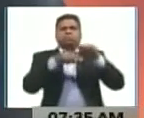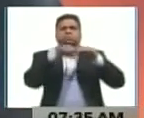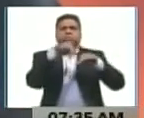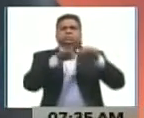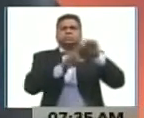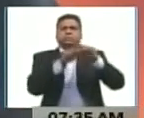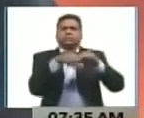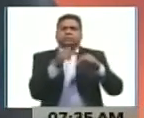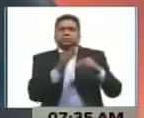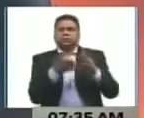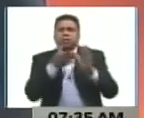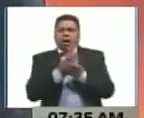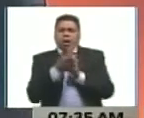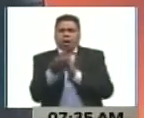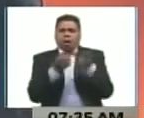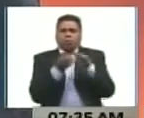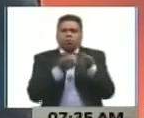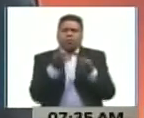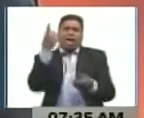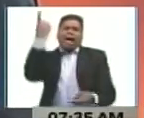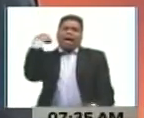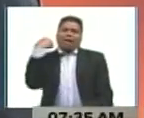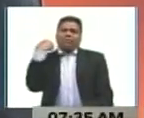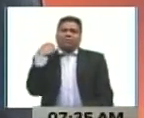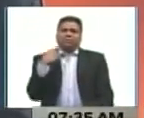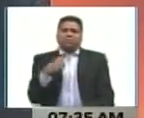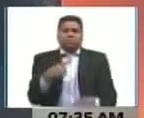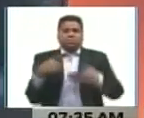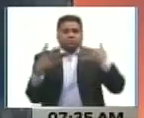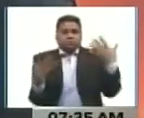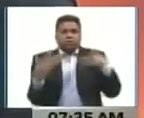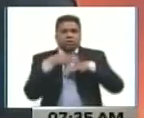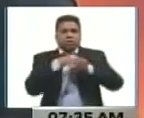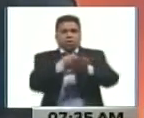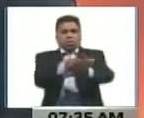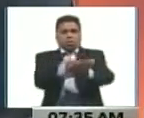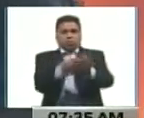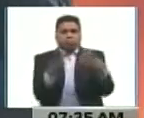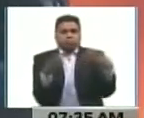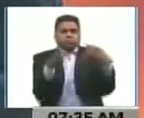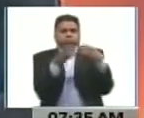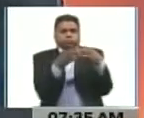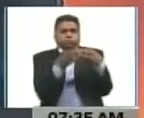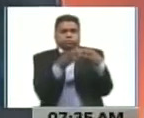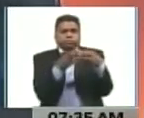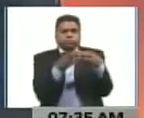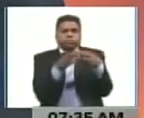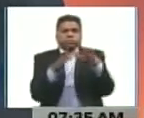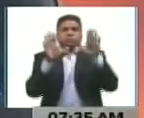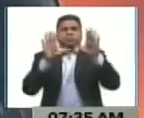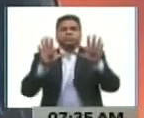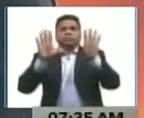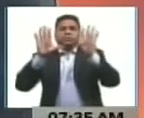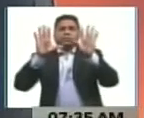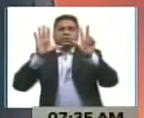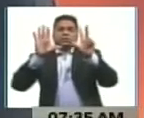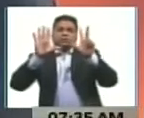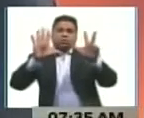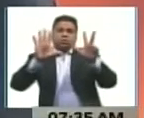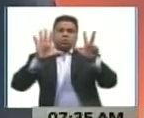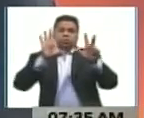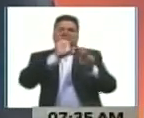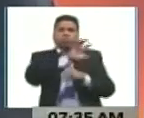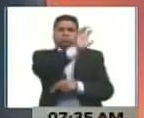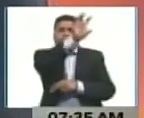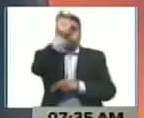pasado. Entonces, este encuentro reúne 18 países, 35 intelectuales internacionales, más los intelectuales venezolanos, son 100 personas